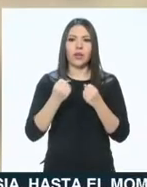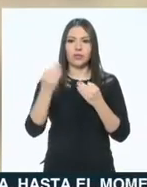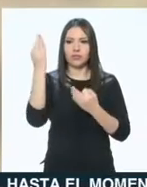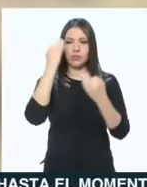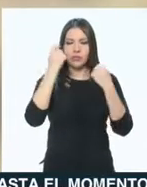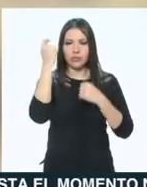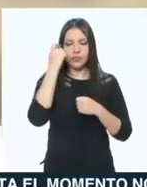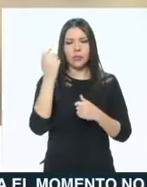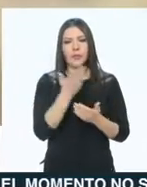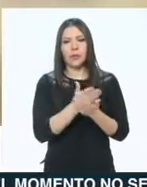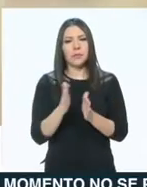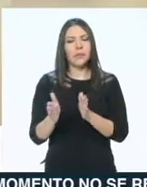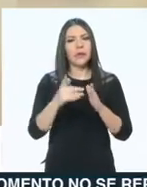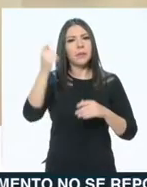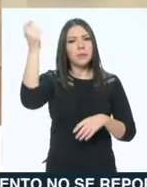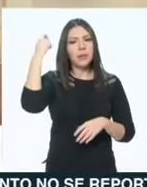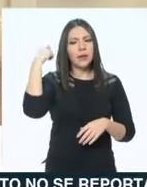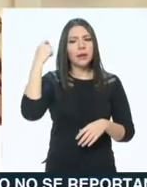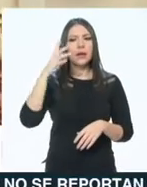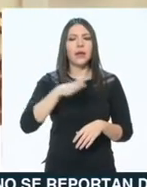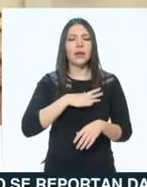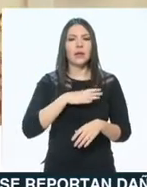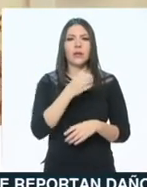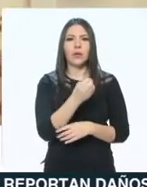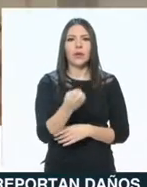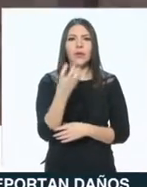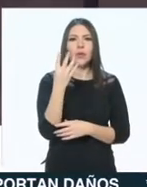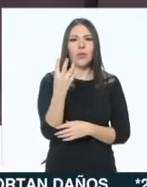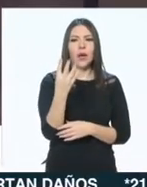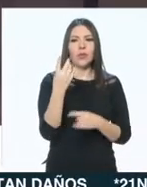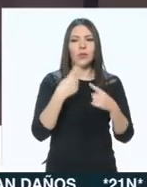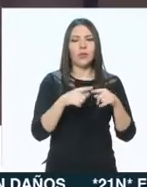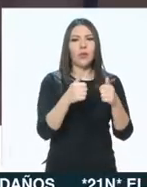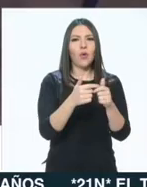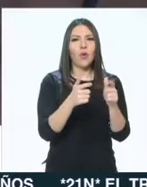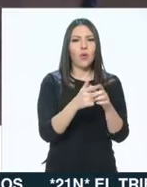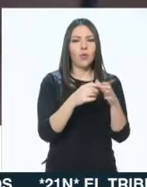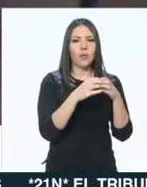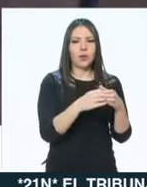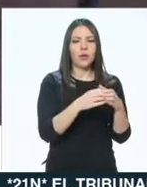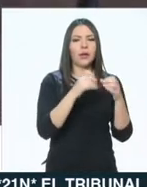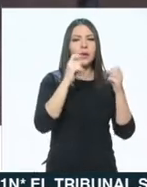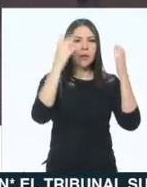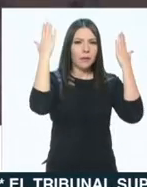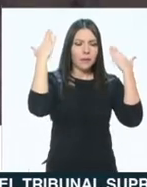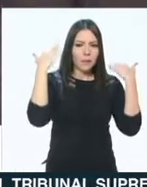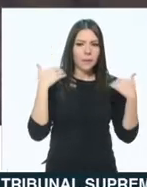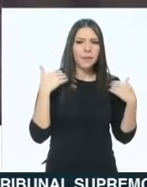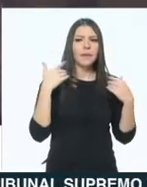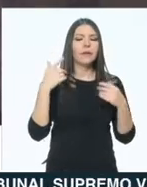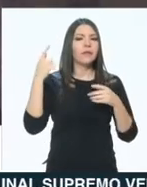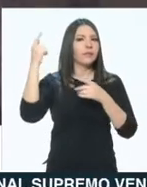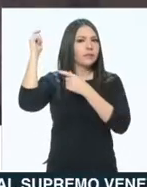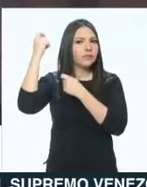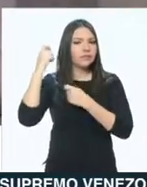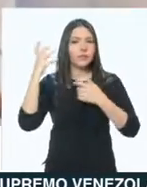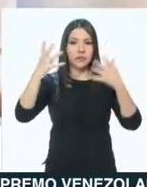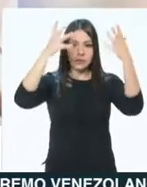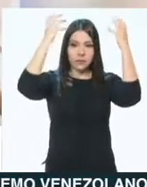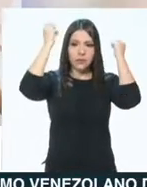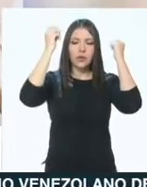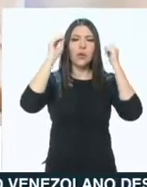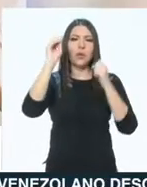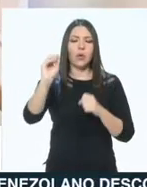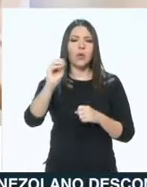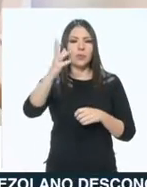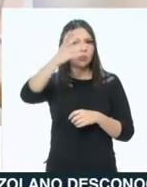tenemos peinados que tenemos como 4 grupos básicos que son sueltos, trenzas, recogidos y colitas de caballo. Y de esos tenemos